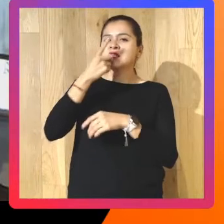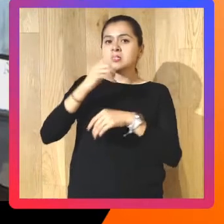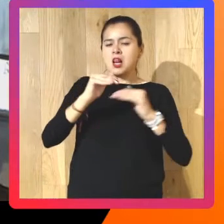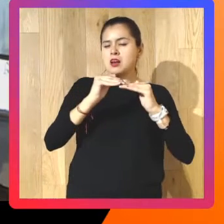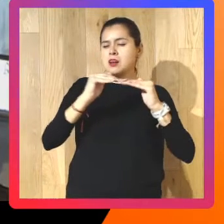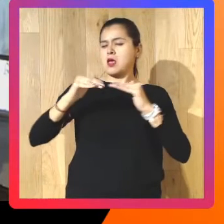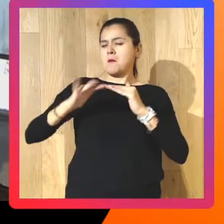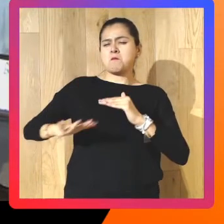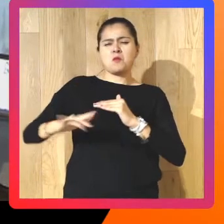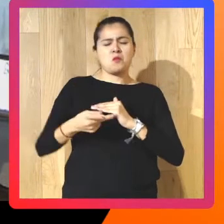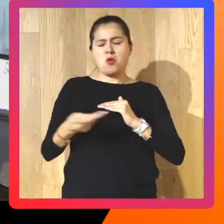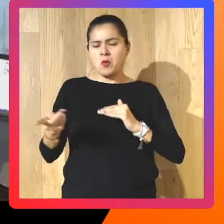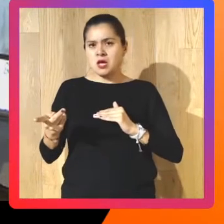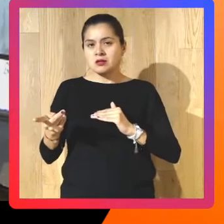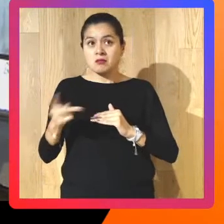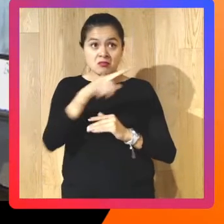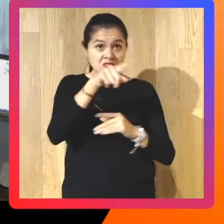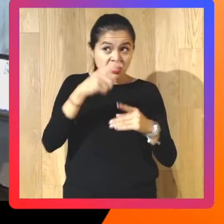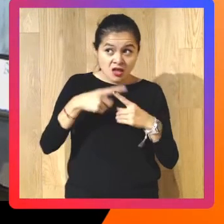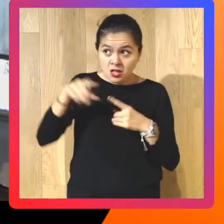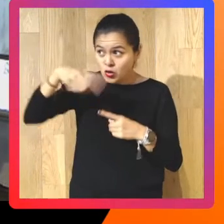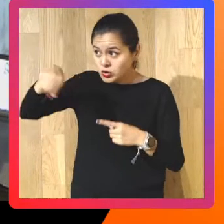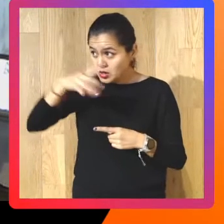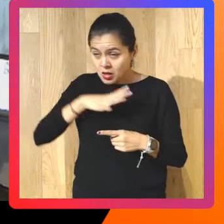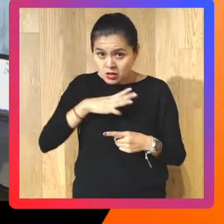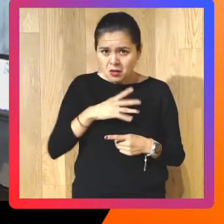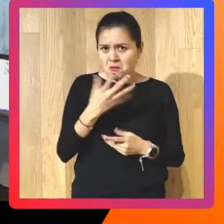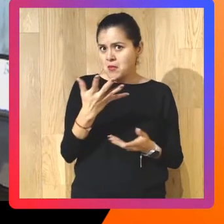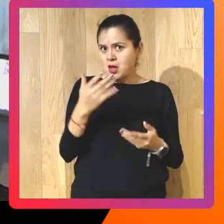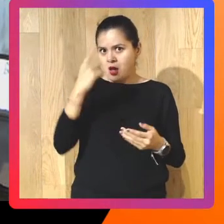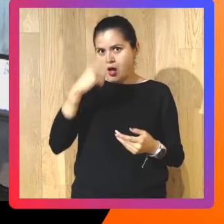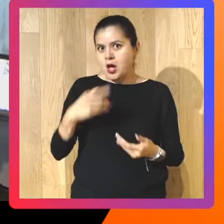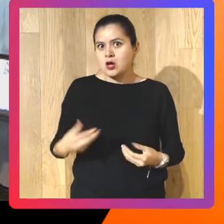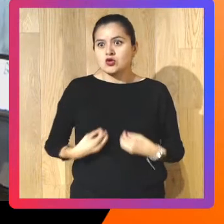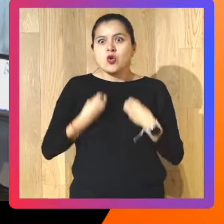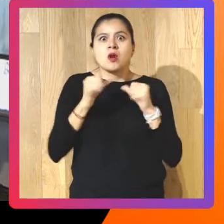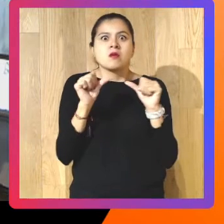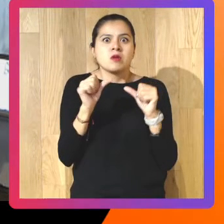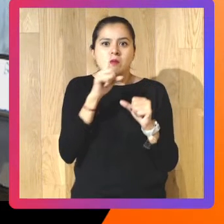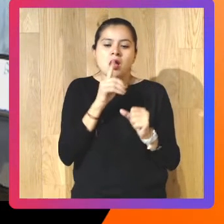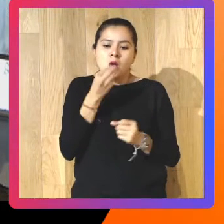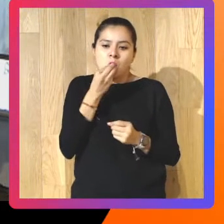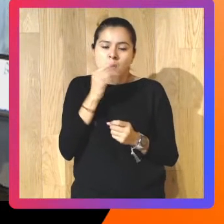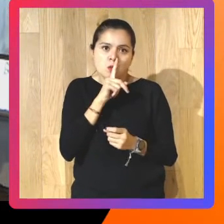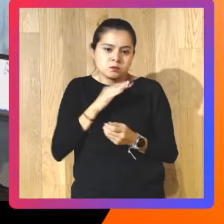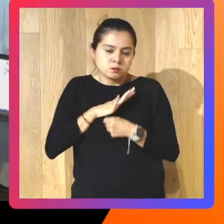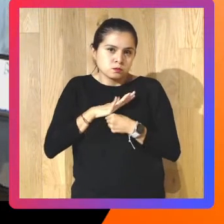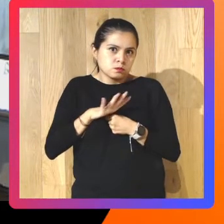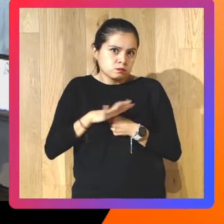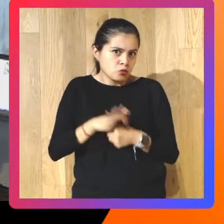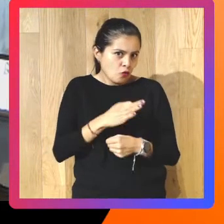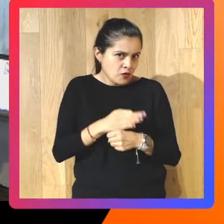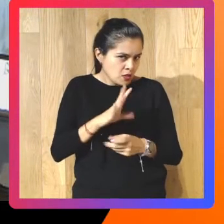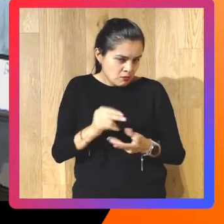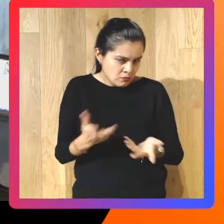pobreza. Yo no sé quién de los que está aquí presente nació nomás para sobrevivir y tener para comer. Entonces sacamos